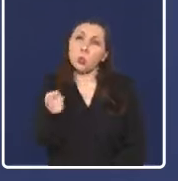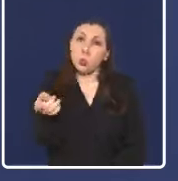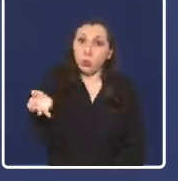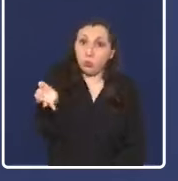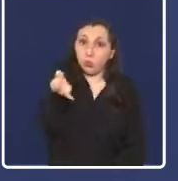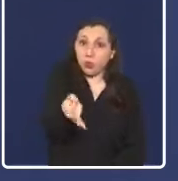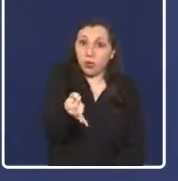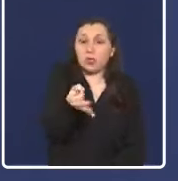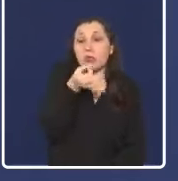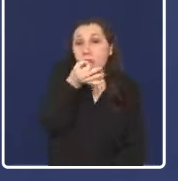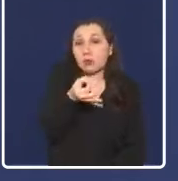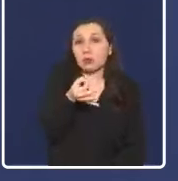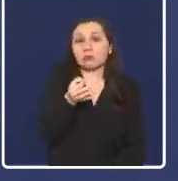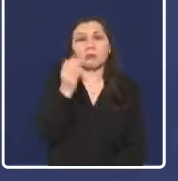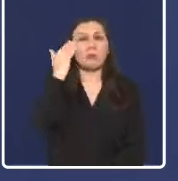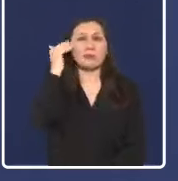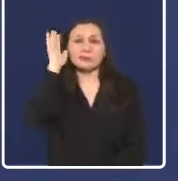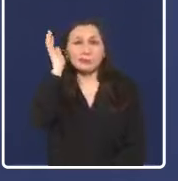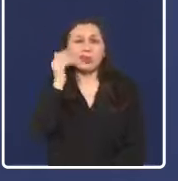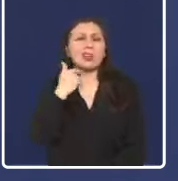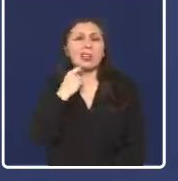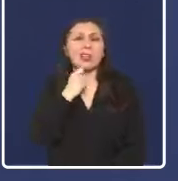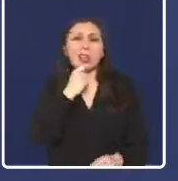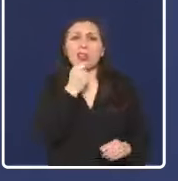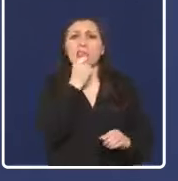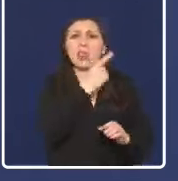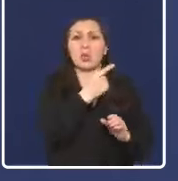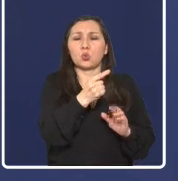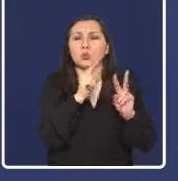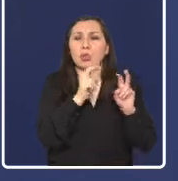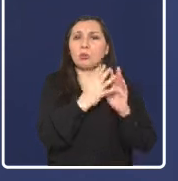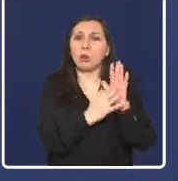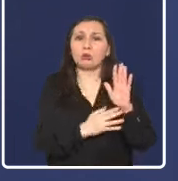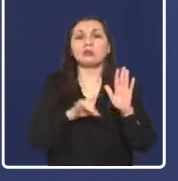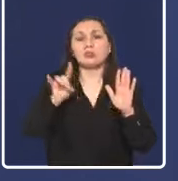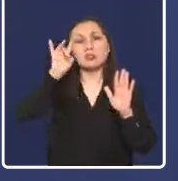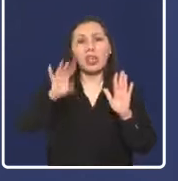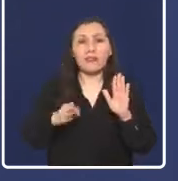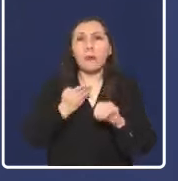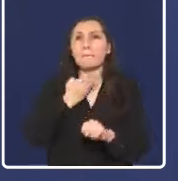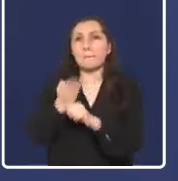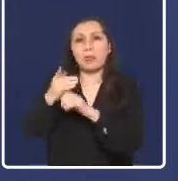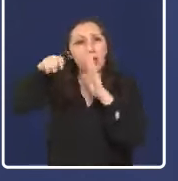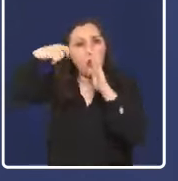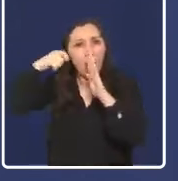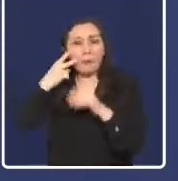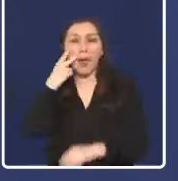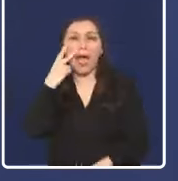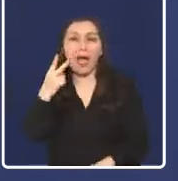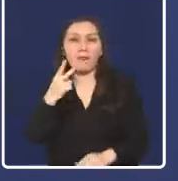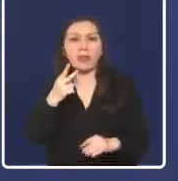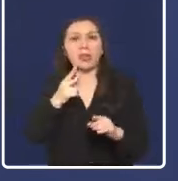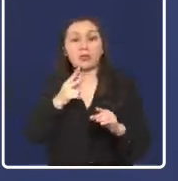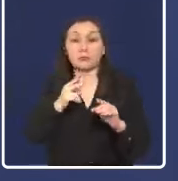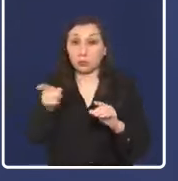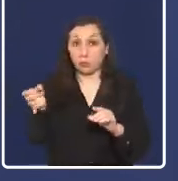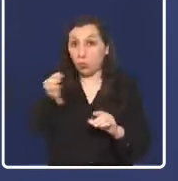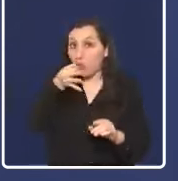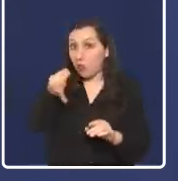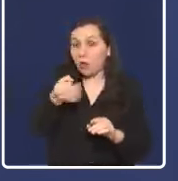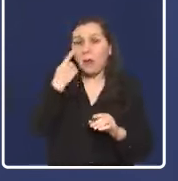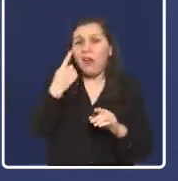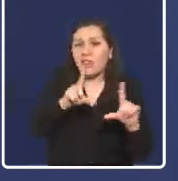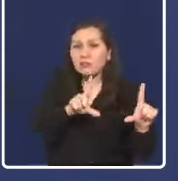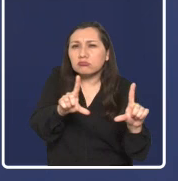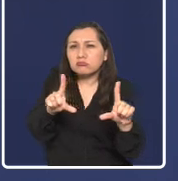plantea que no sabía en qué consistía la denuncia, pero que sí sabía que se habían pedido las cámaras para ver, lo cito literal, usted dijo, para